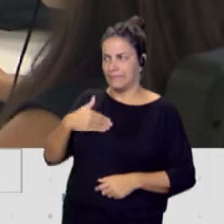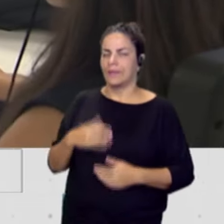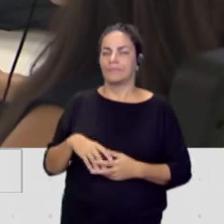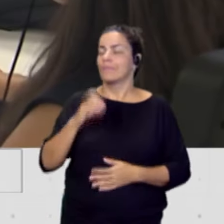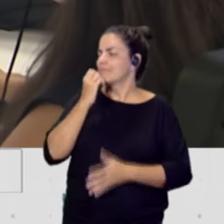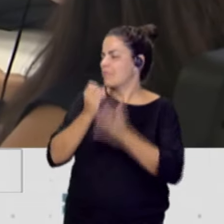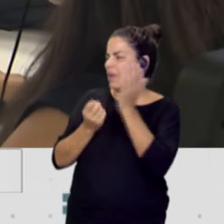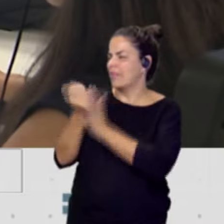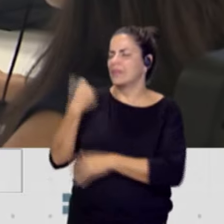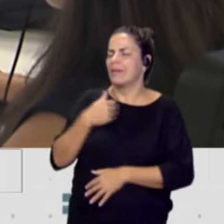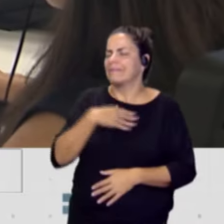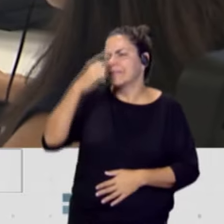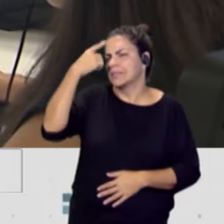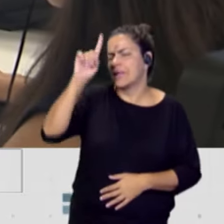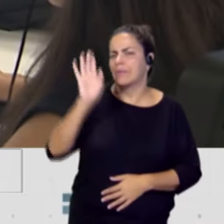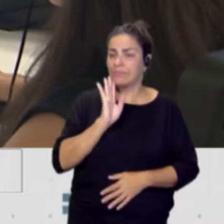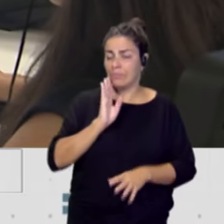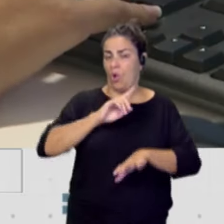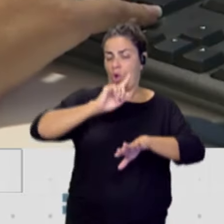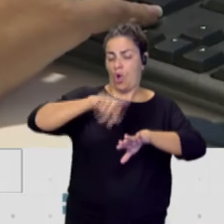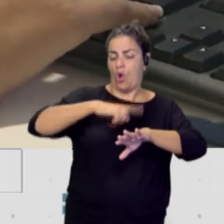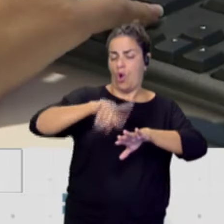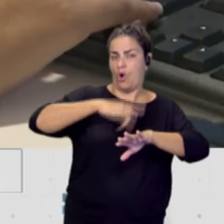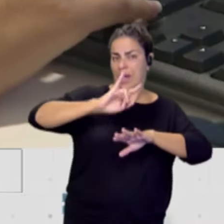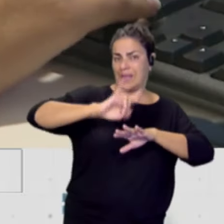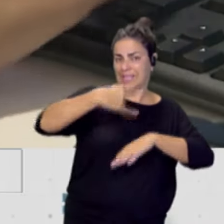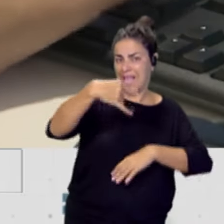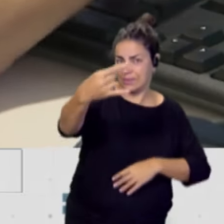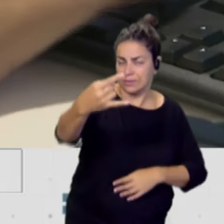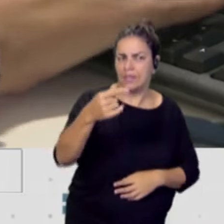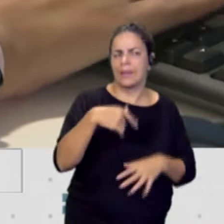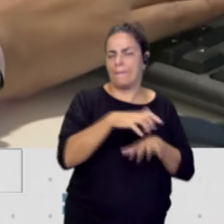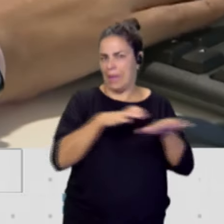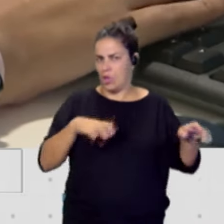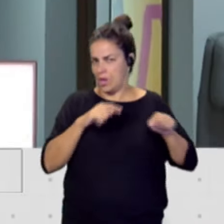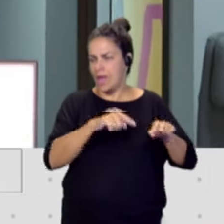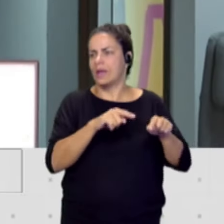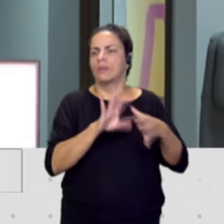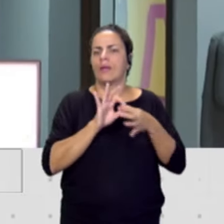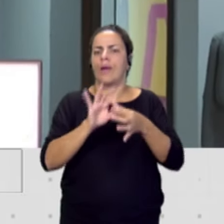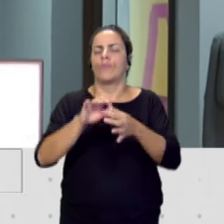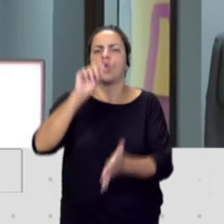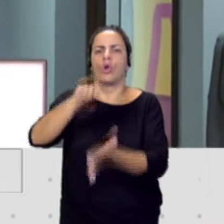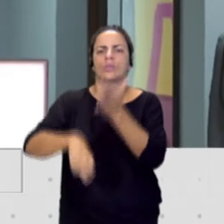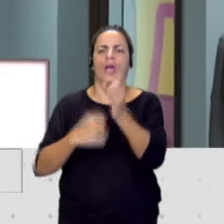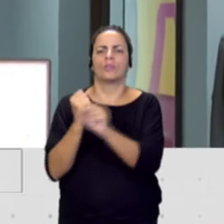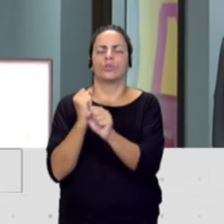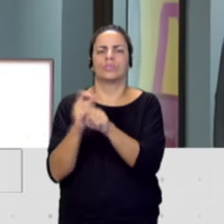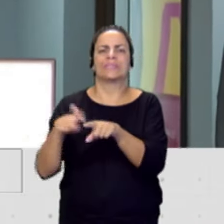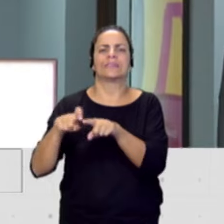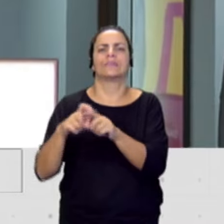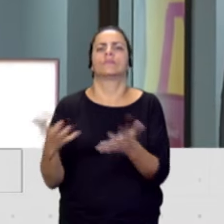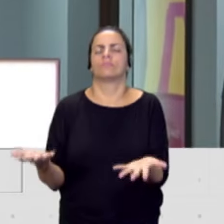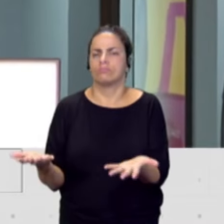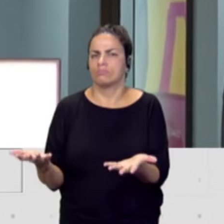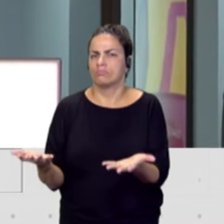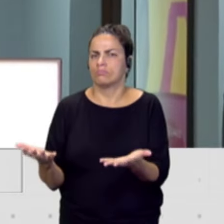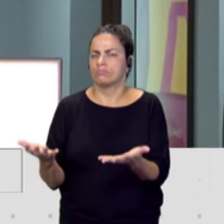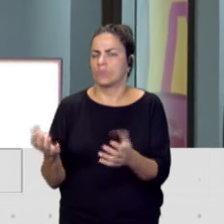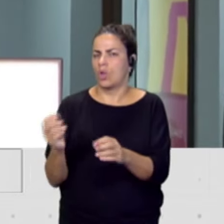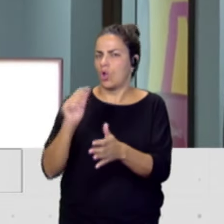saber estas horas extras, en la gran mayoría, ¿a qué contratos laborales están vinculados? ¿A contratos de